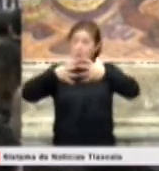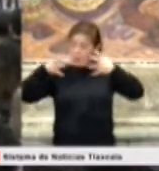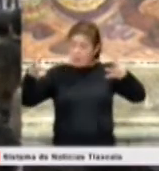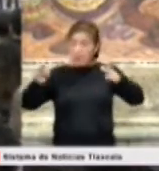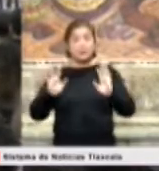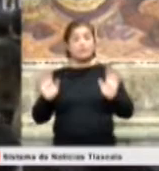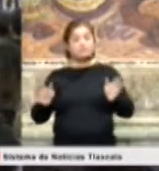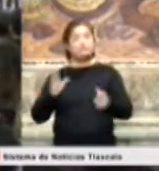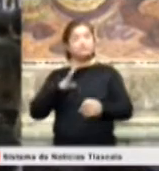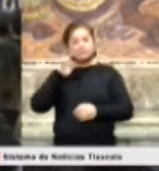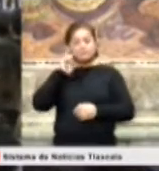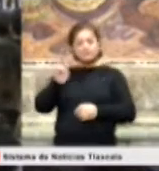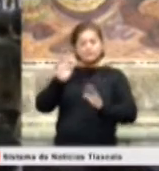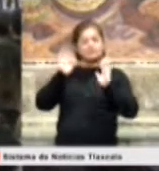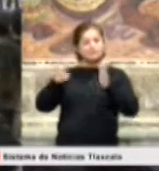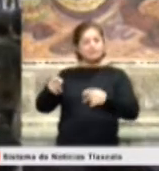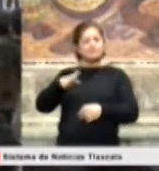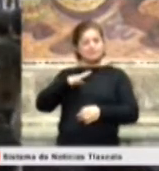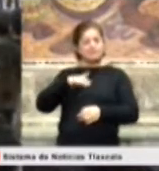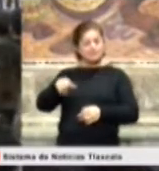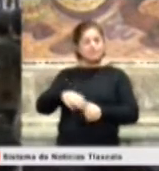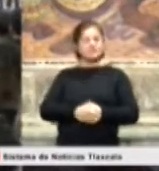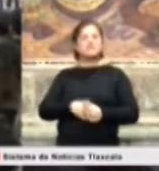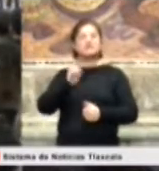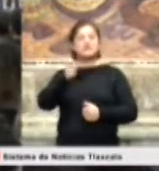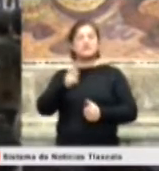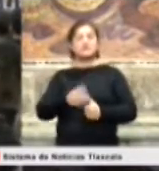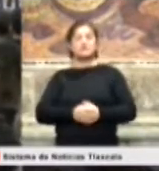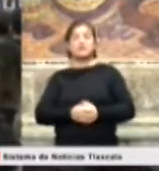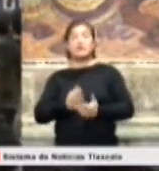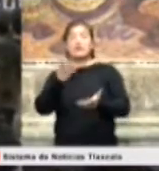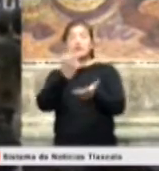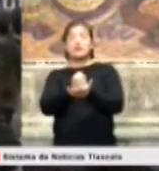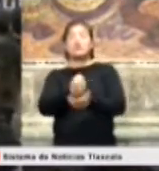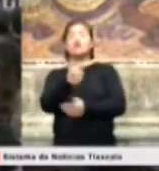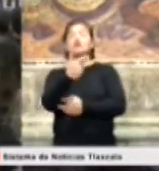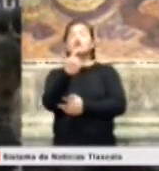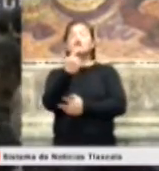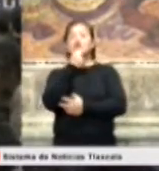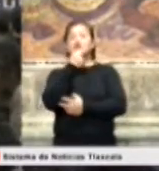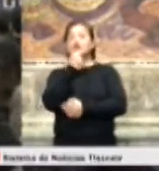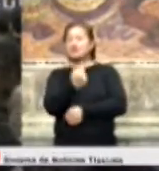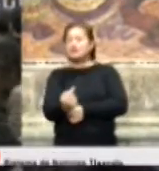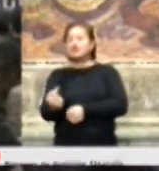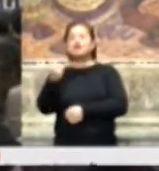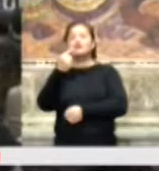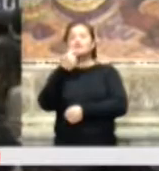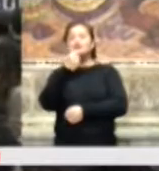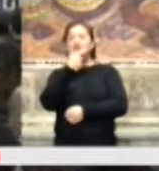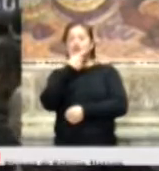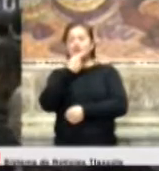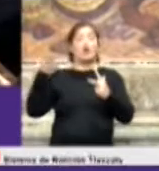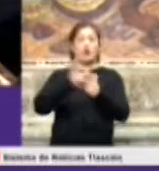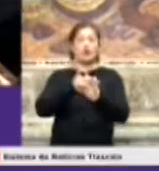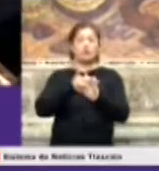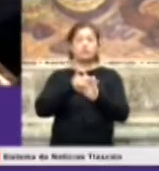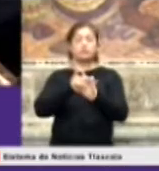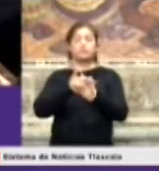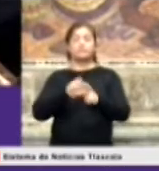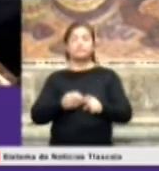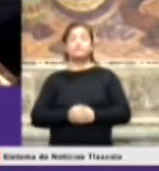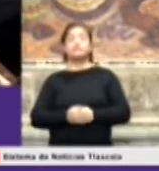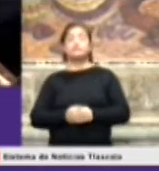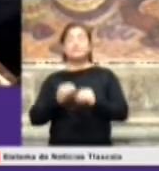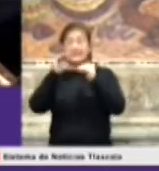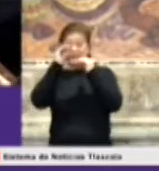alto rendimiento que se convertirá en la más importante del país y podrá ser utilizada por deportistas de todo el mundo. Al hablar